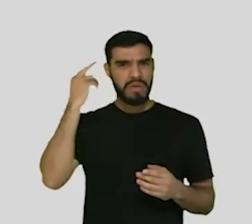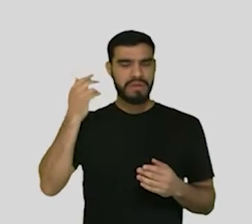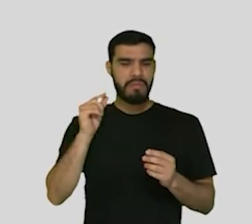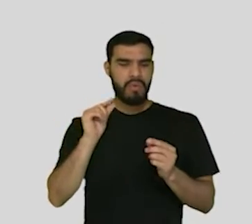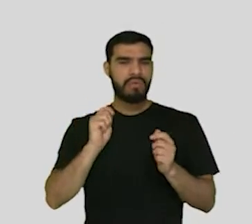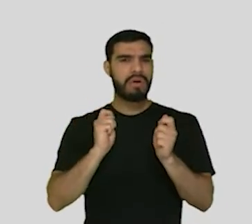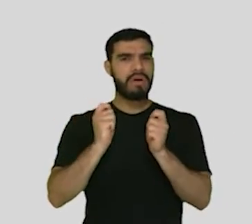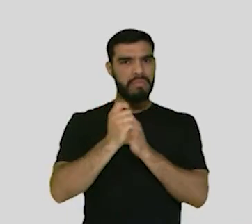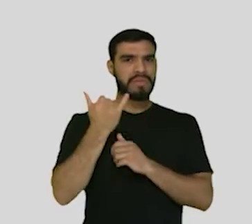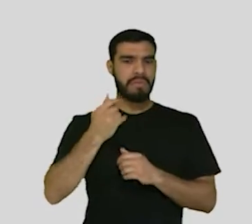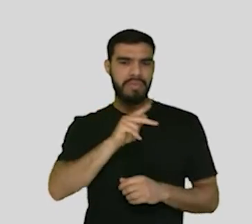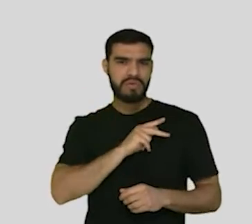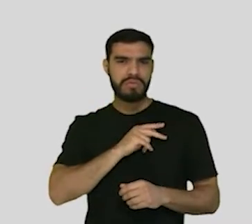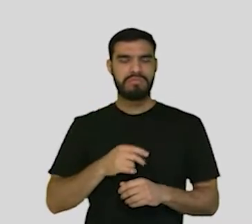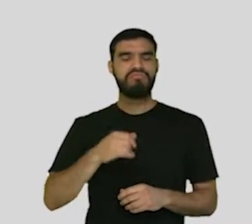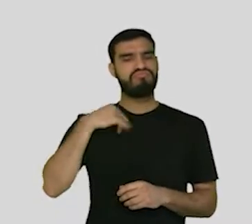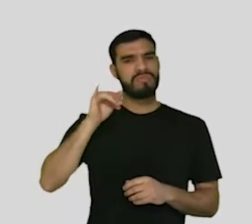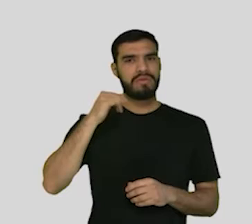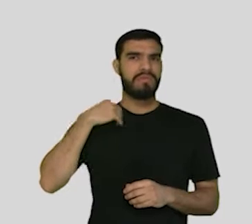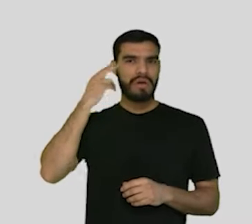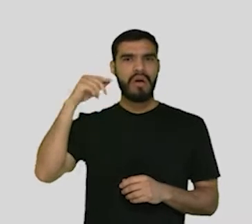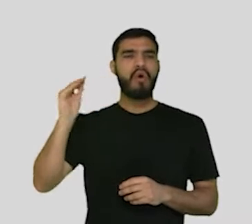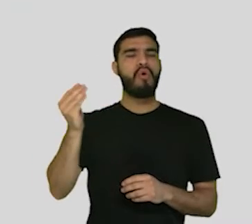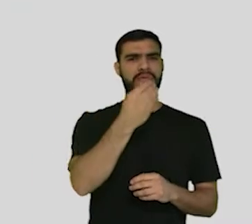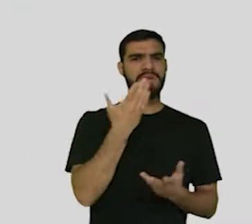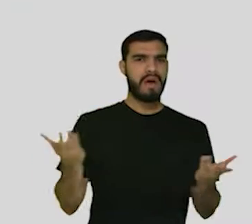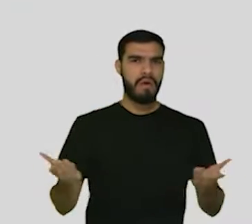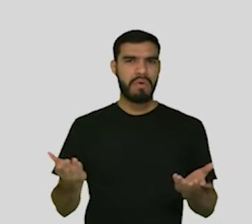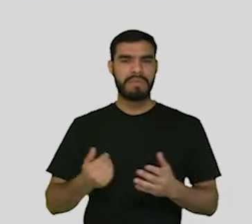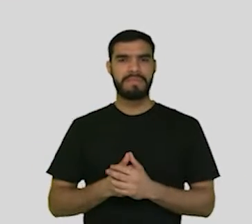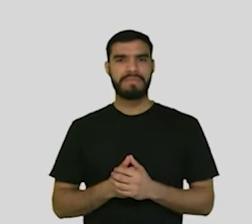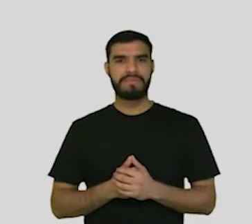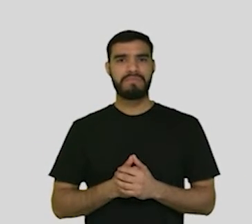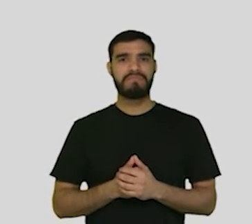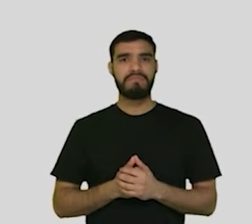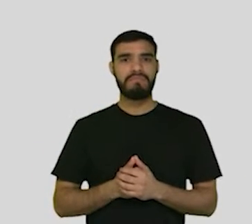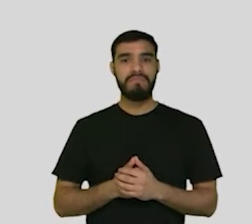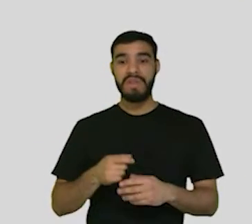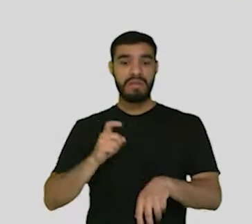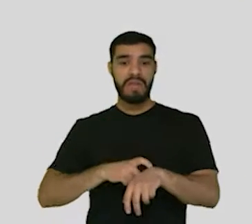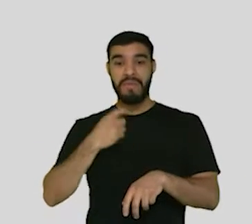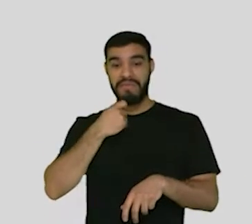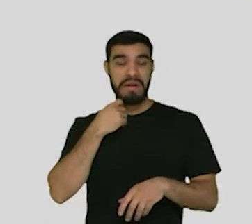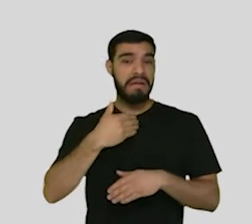pe, ñembo que va ahí, hoy va ñaneretame. Se verá un guanau peisa.